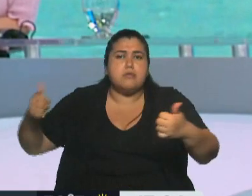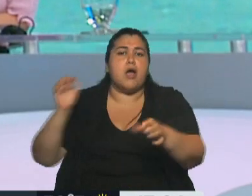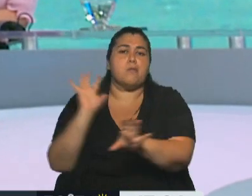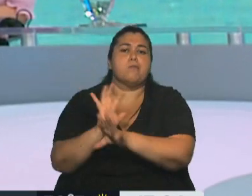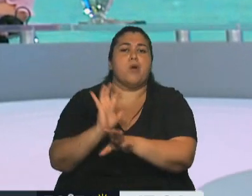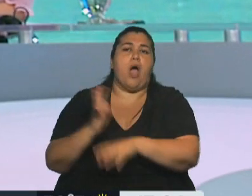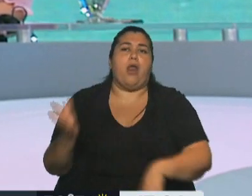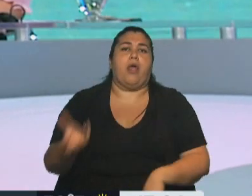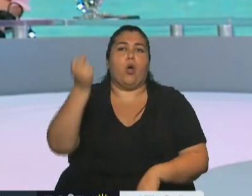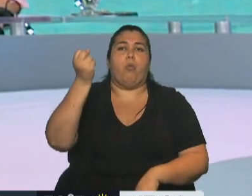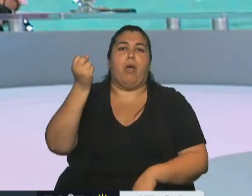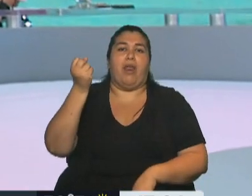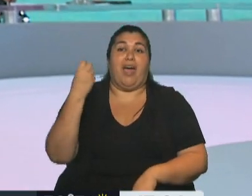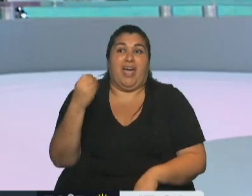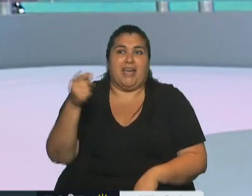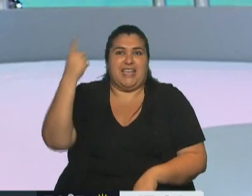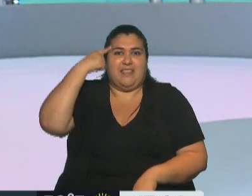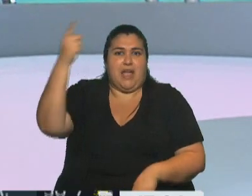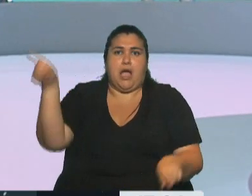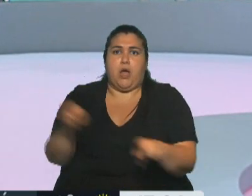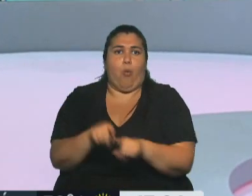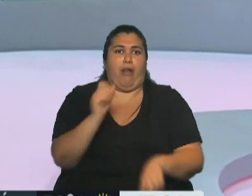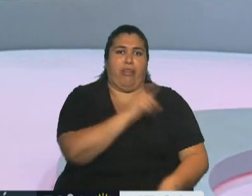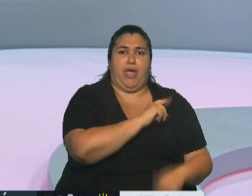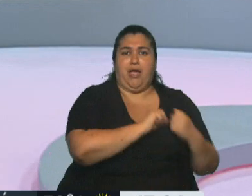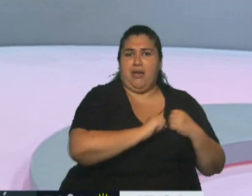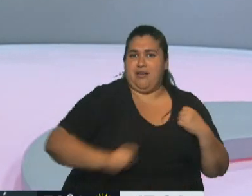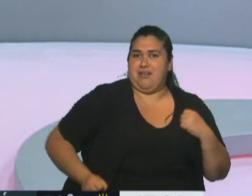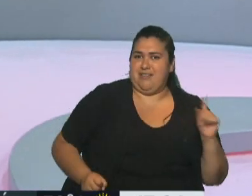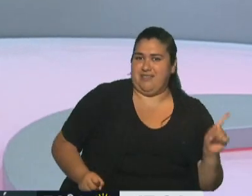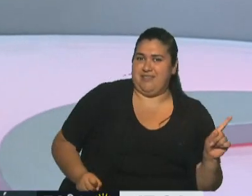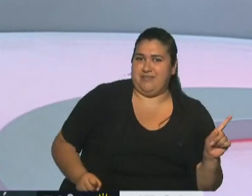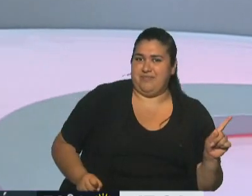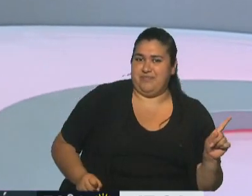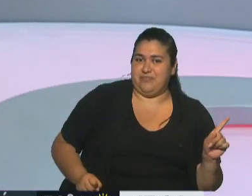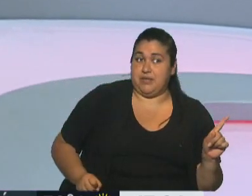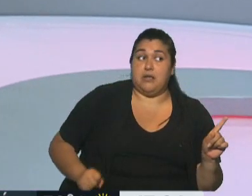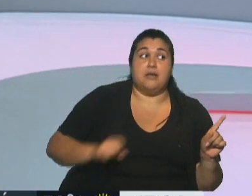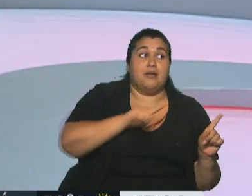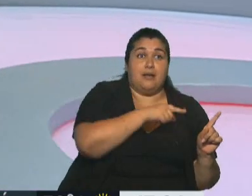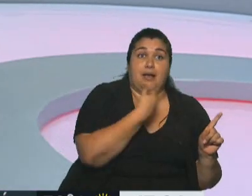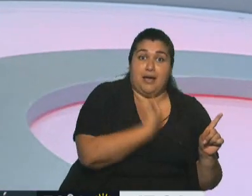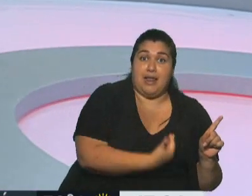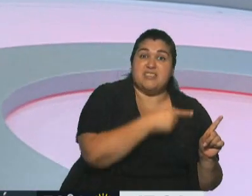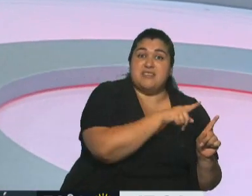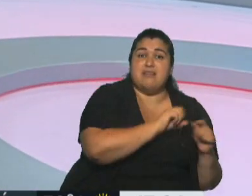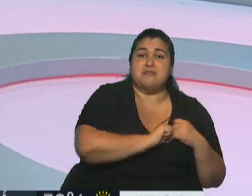la de Bukele. Ahora, el problema de Bukele es que no hay que olvidarse que él logró